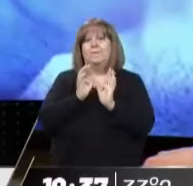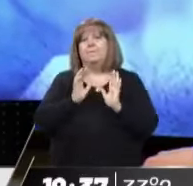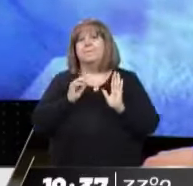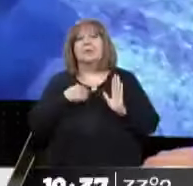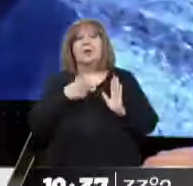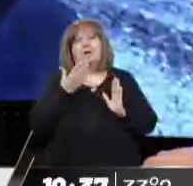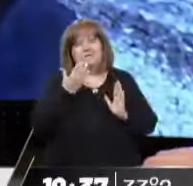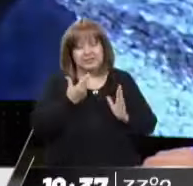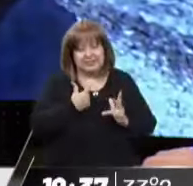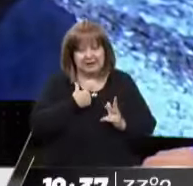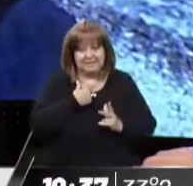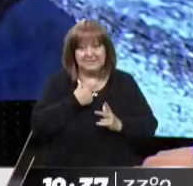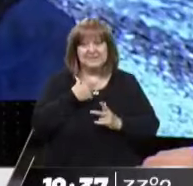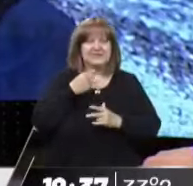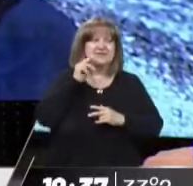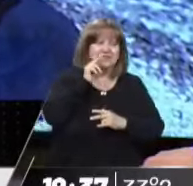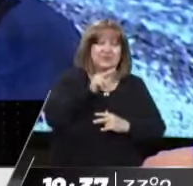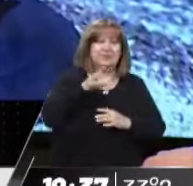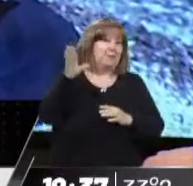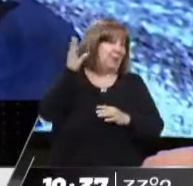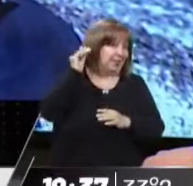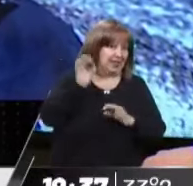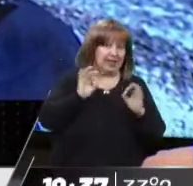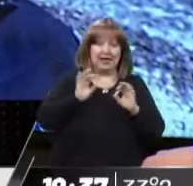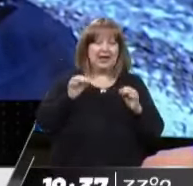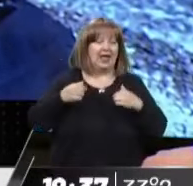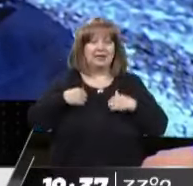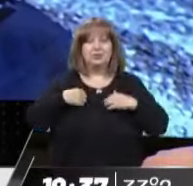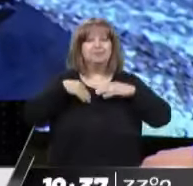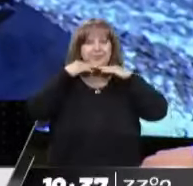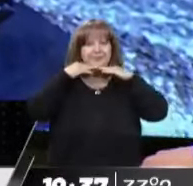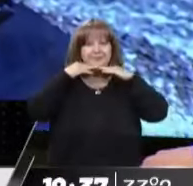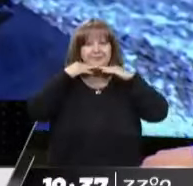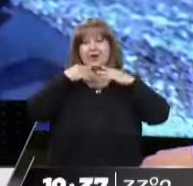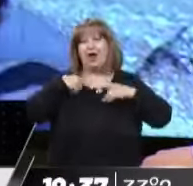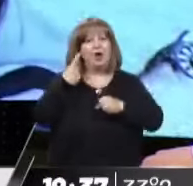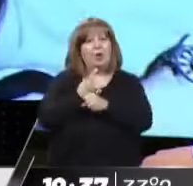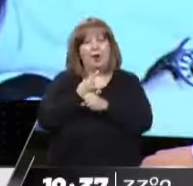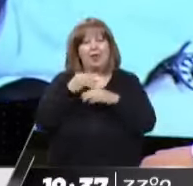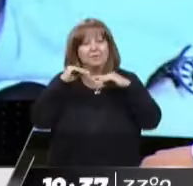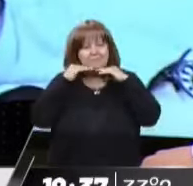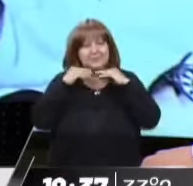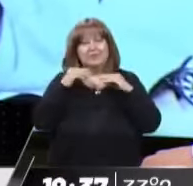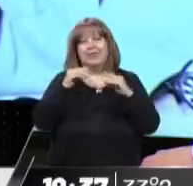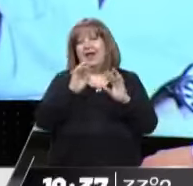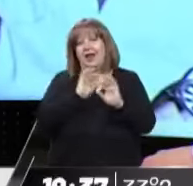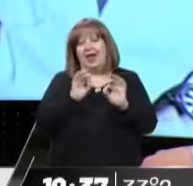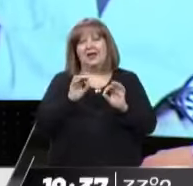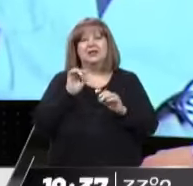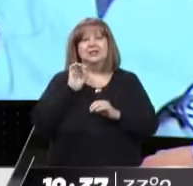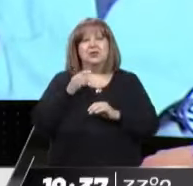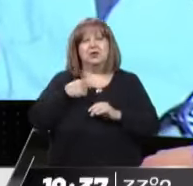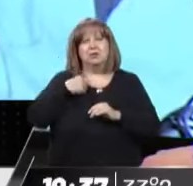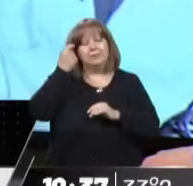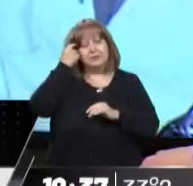podido ni hablar, ni ir a ver, ni escuchar. No estaba en yo en íntegra como para... Lo he